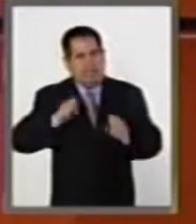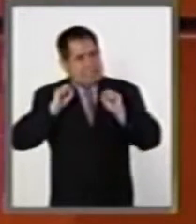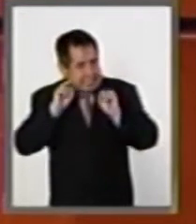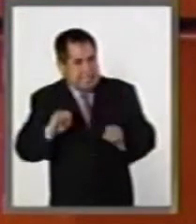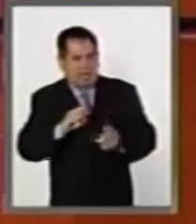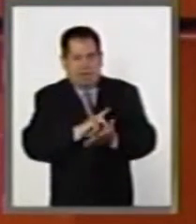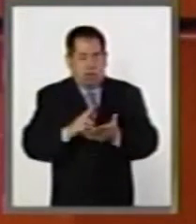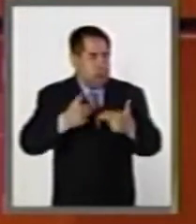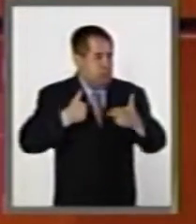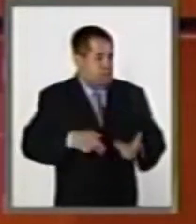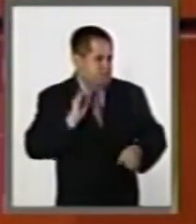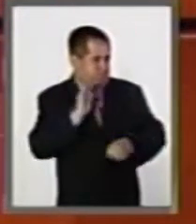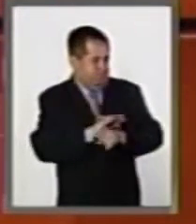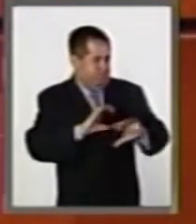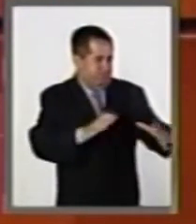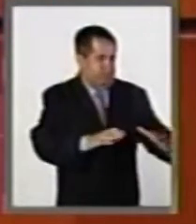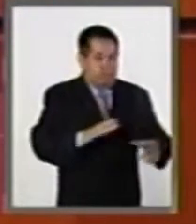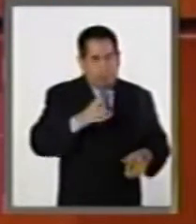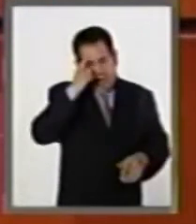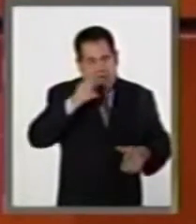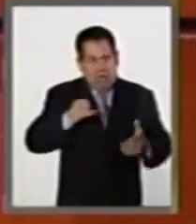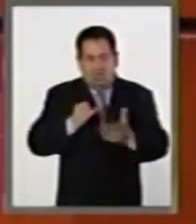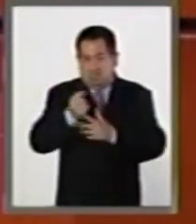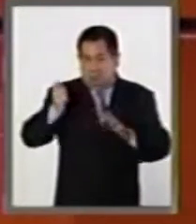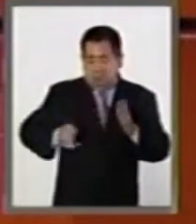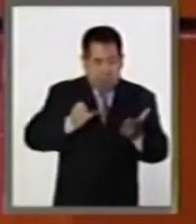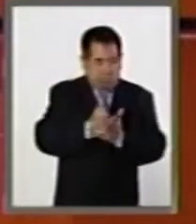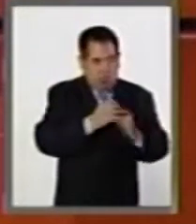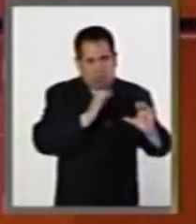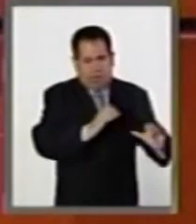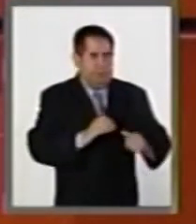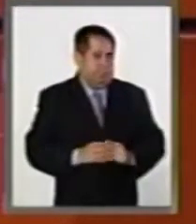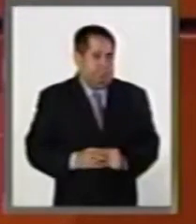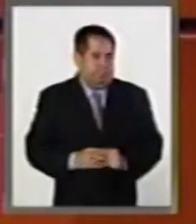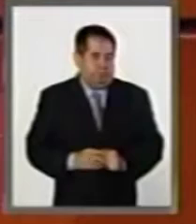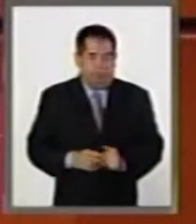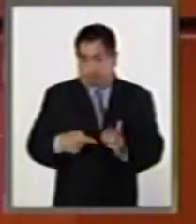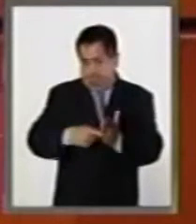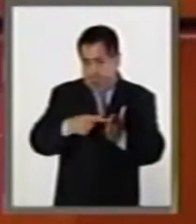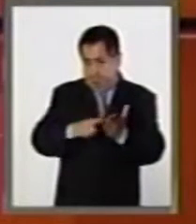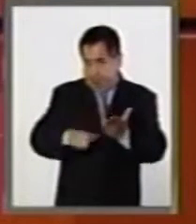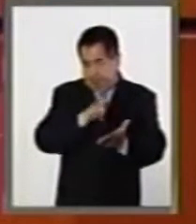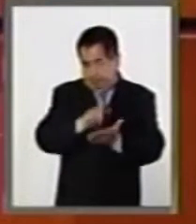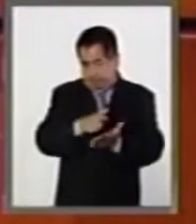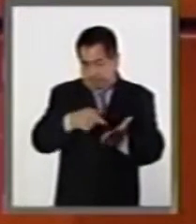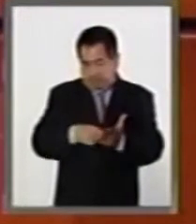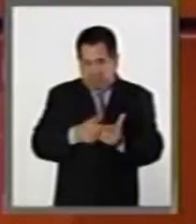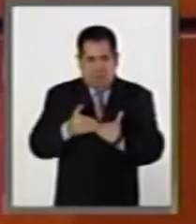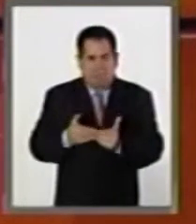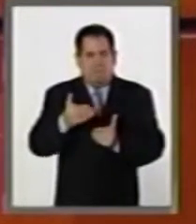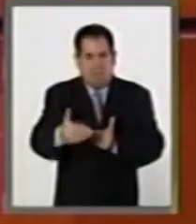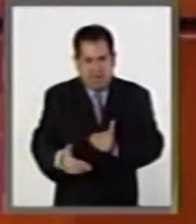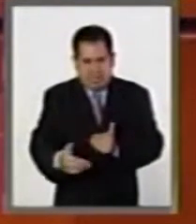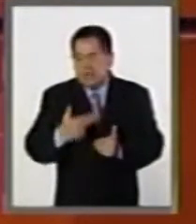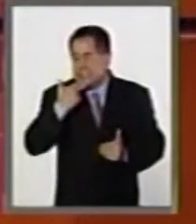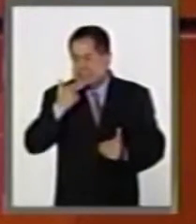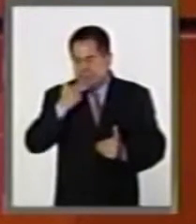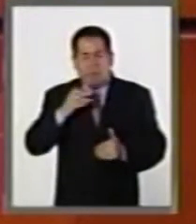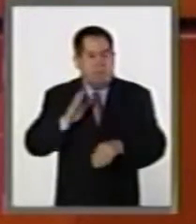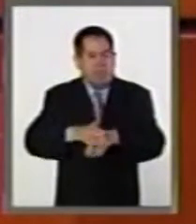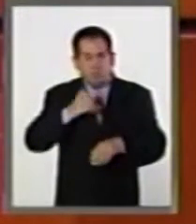como consecuencia de una sanción penal. Con esta ley damos paso a un